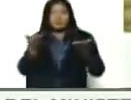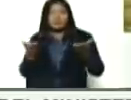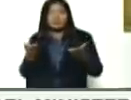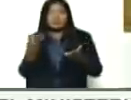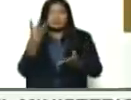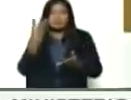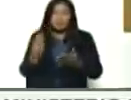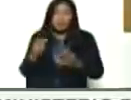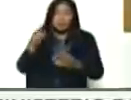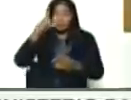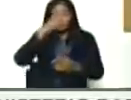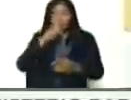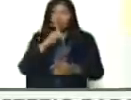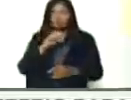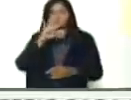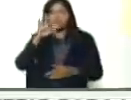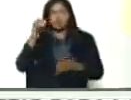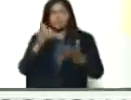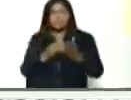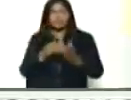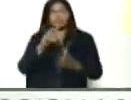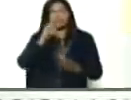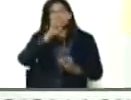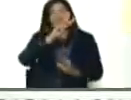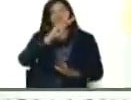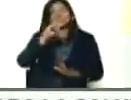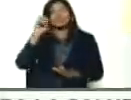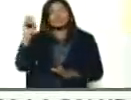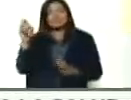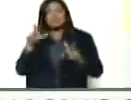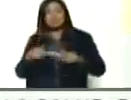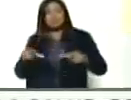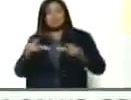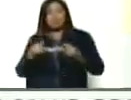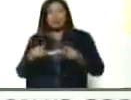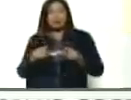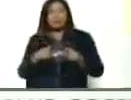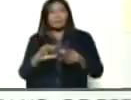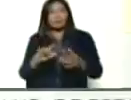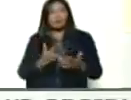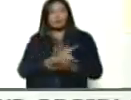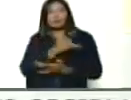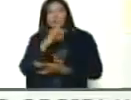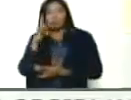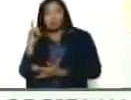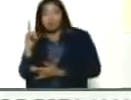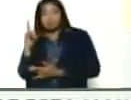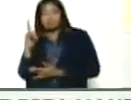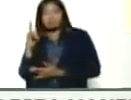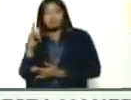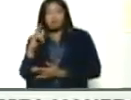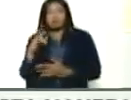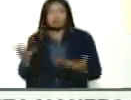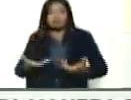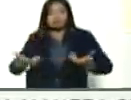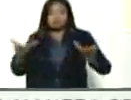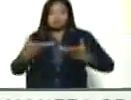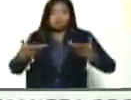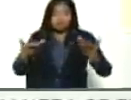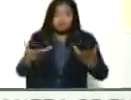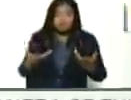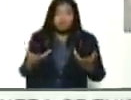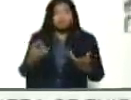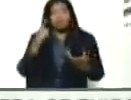este año fueron 5 mil 700 áreas degradadas por incendios forestales es muy importante destacar al presidente